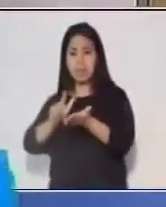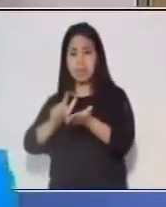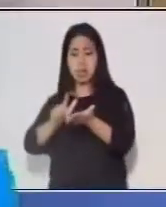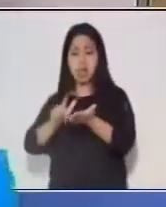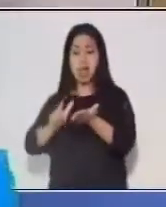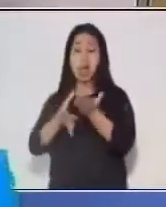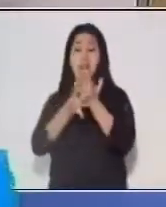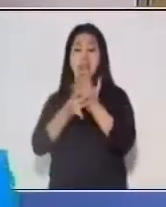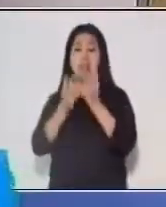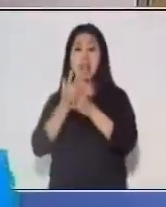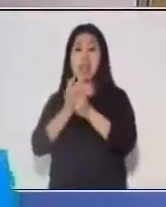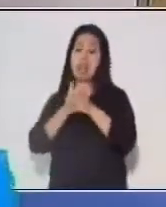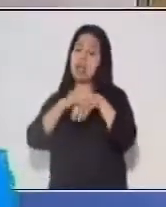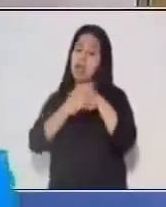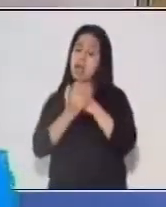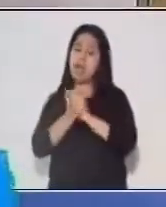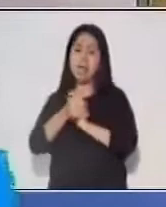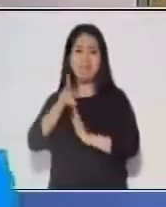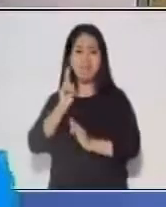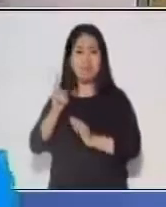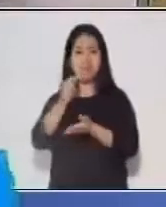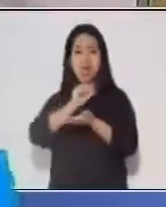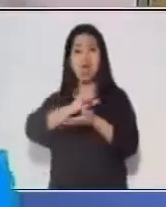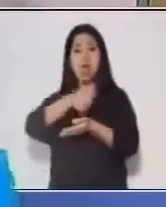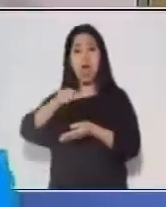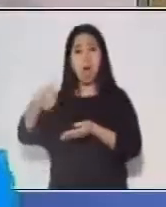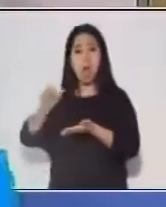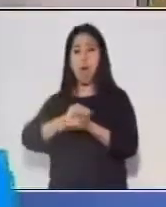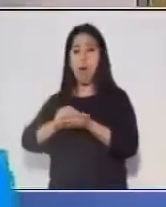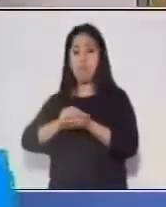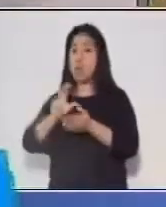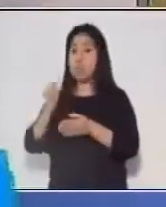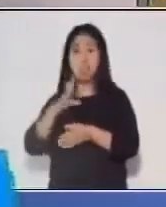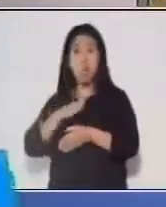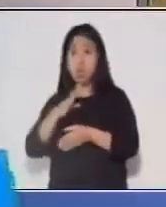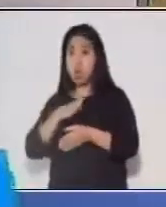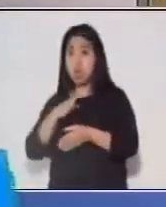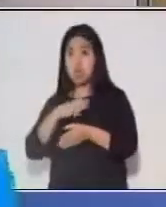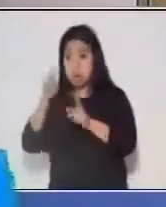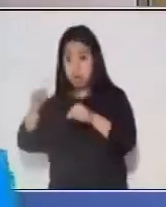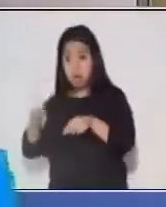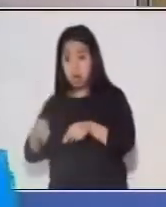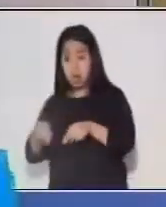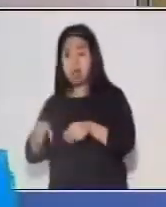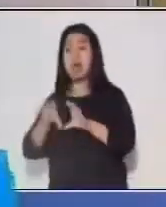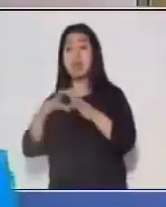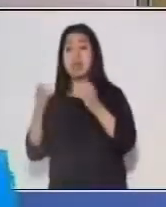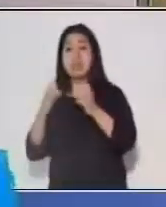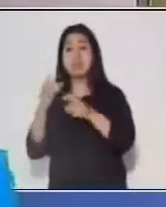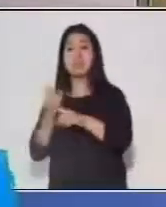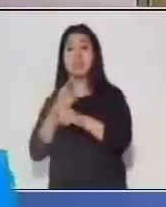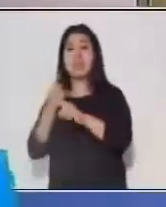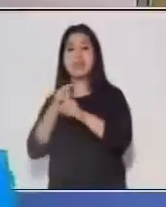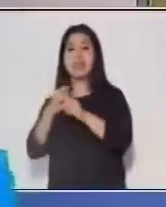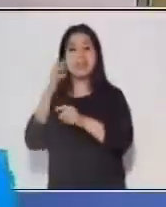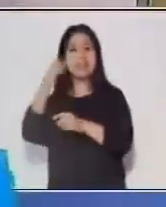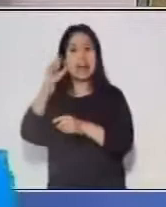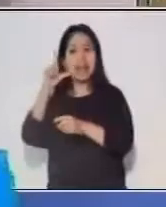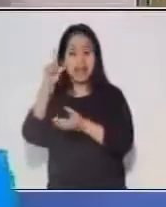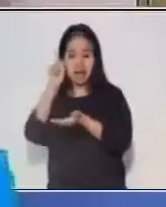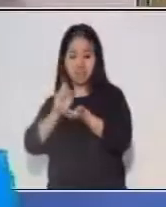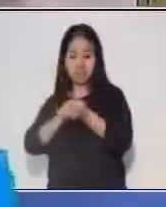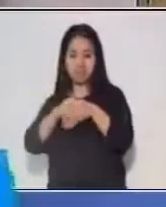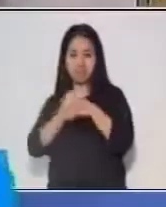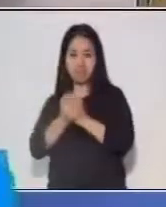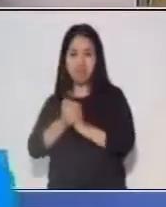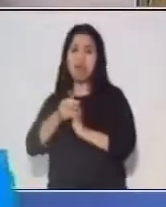manos constantemente con agua y jabón. Y si no tienen agua y jabón de manera inmediata, utilicen alcohol en gel.